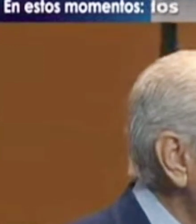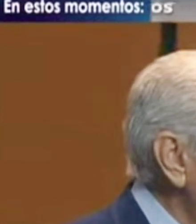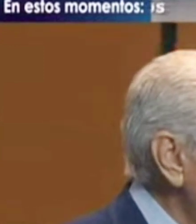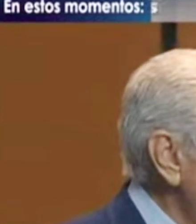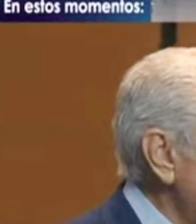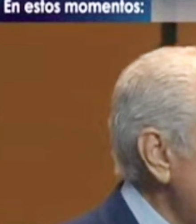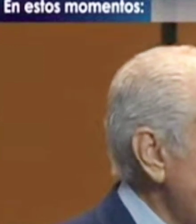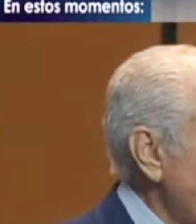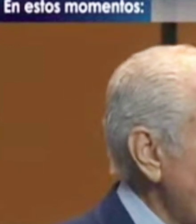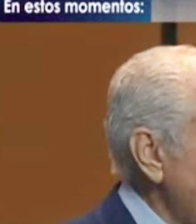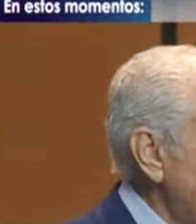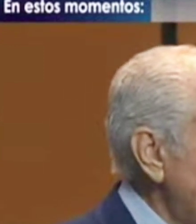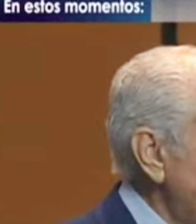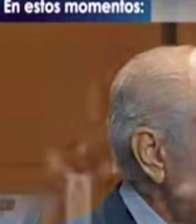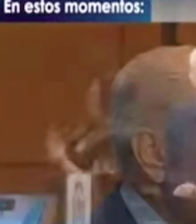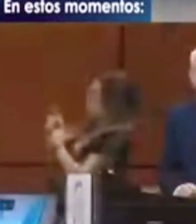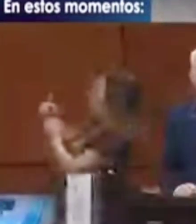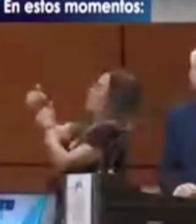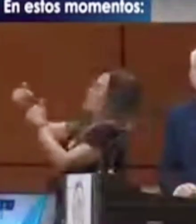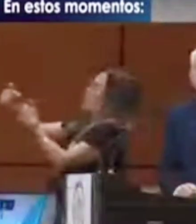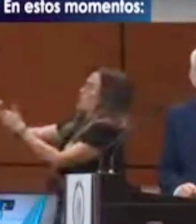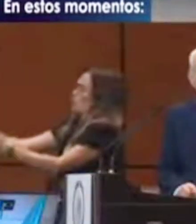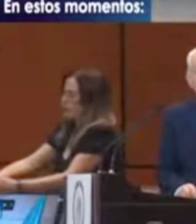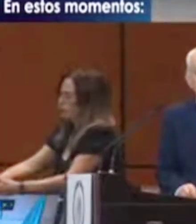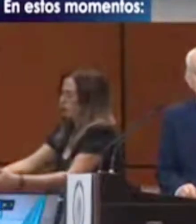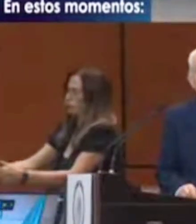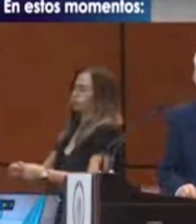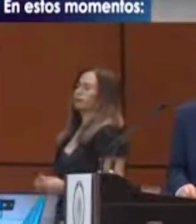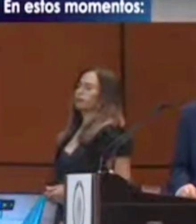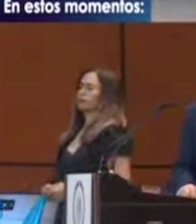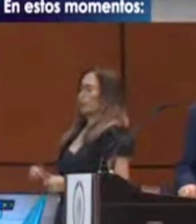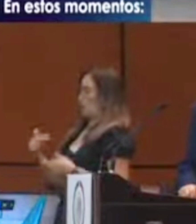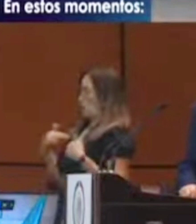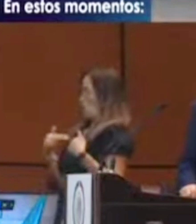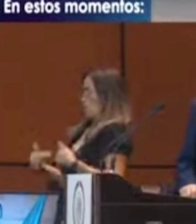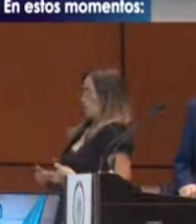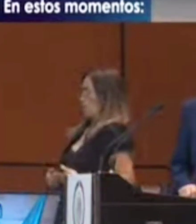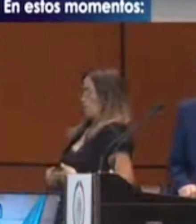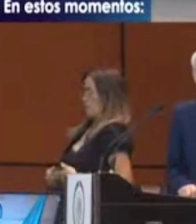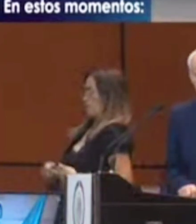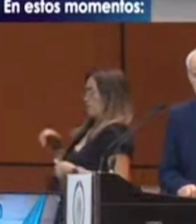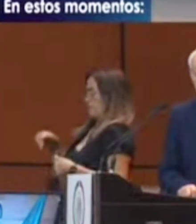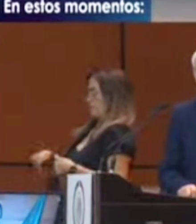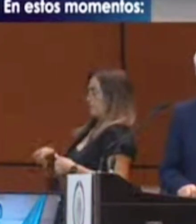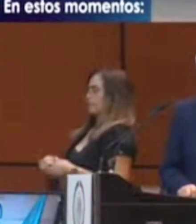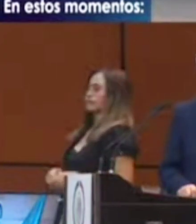nuestros. O sea, tienen que haber llegado de otro lugar.